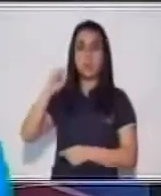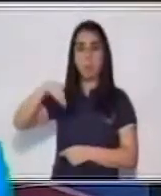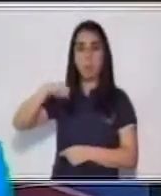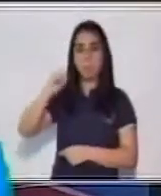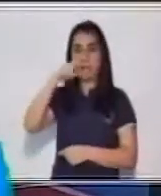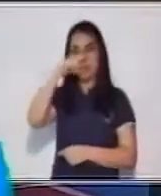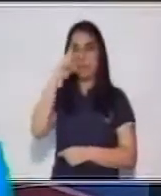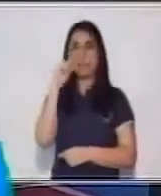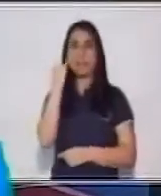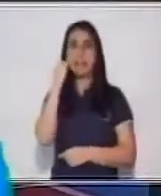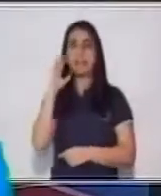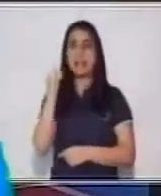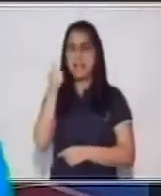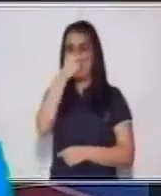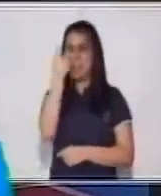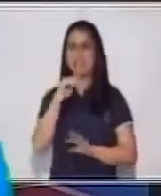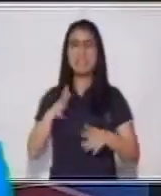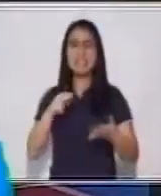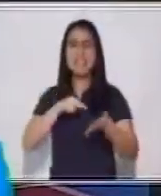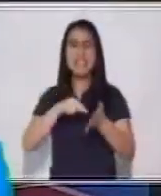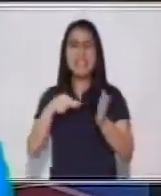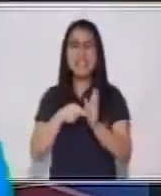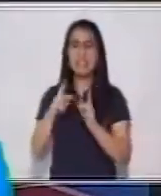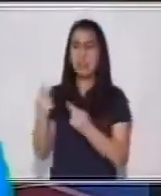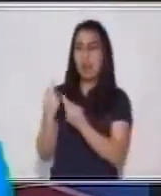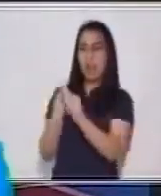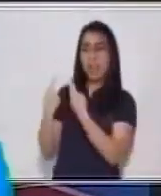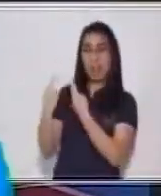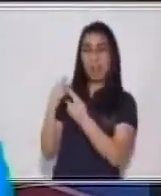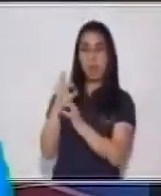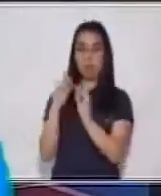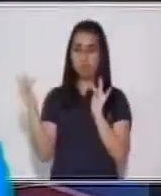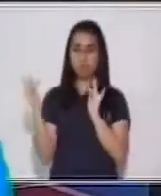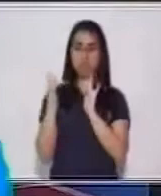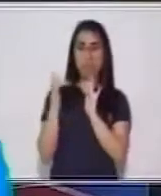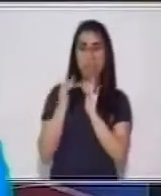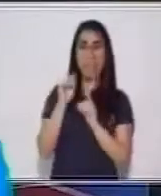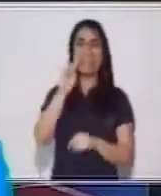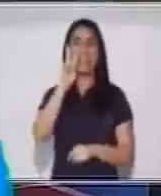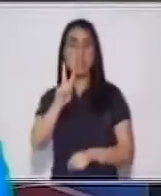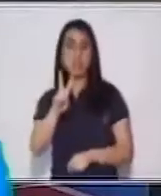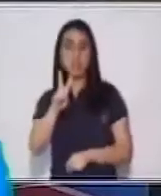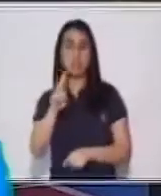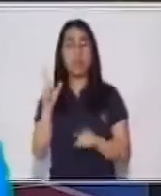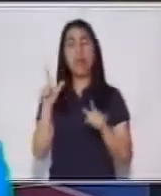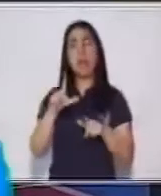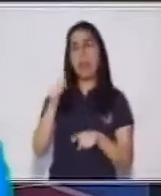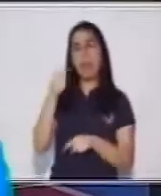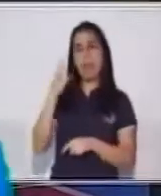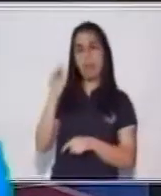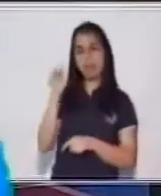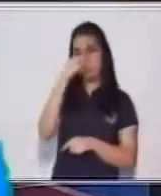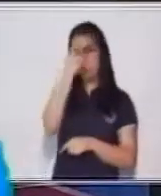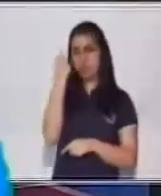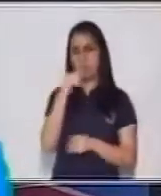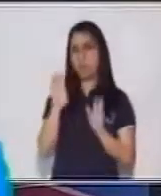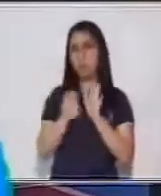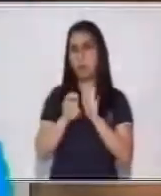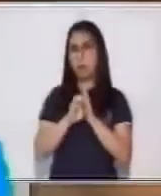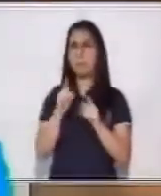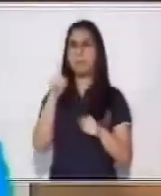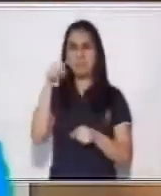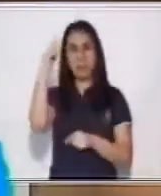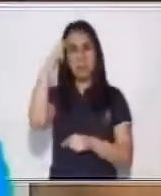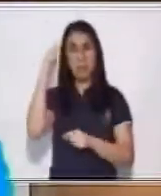de un triángulo rectángulo de los tres que tiene. Recordemos entonces, vamos a tener un lado